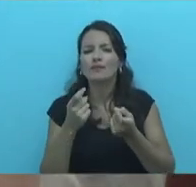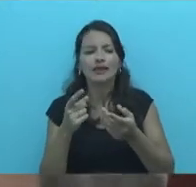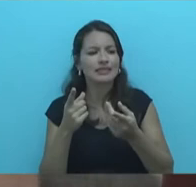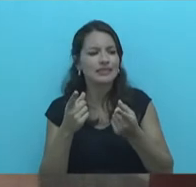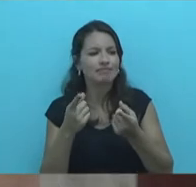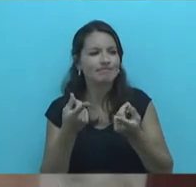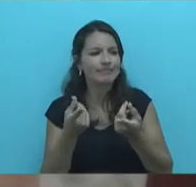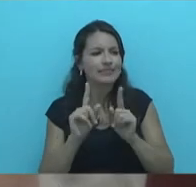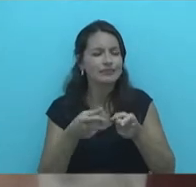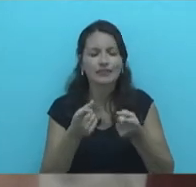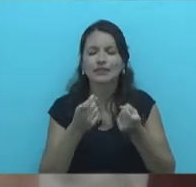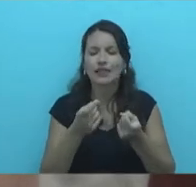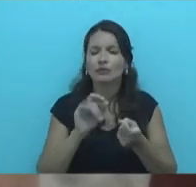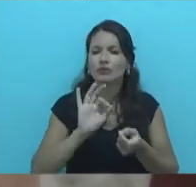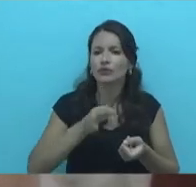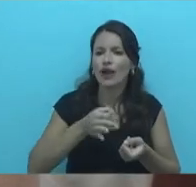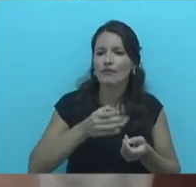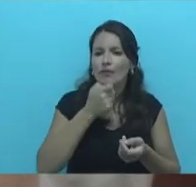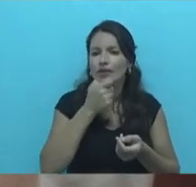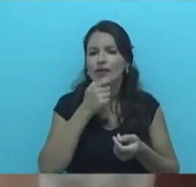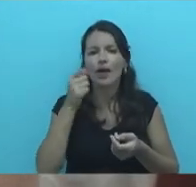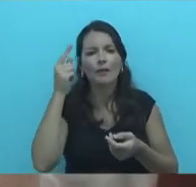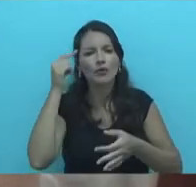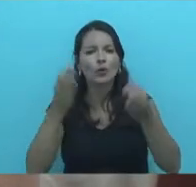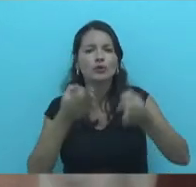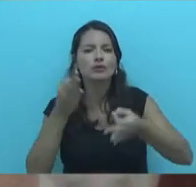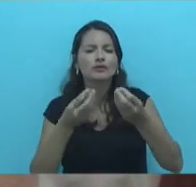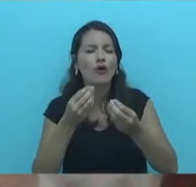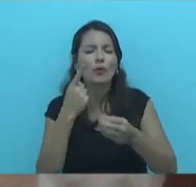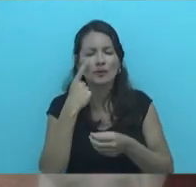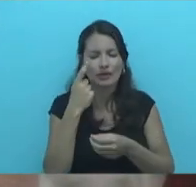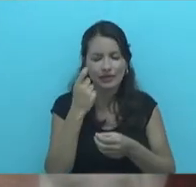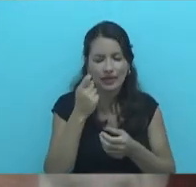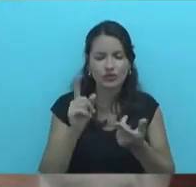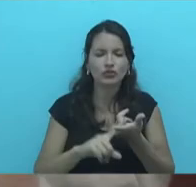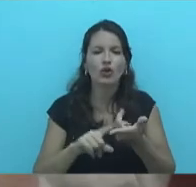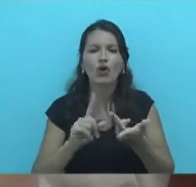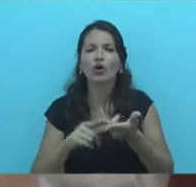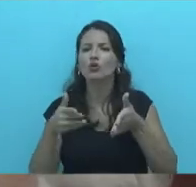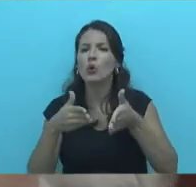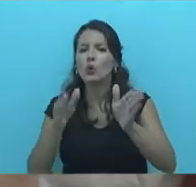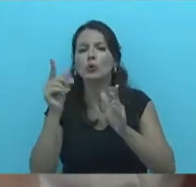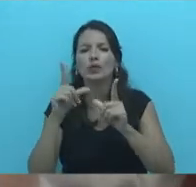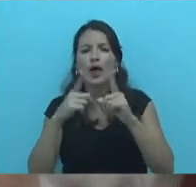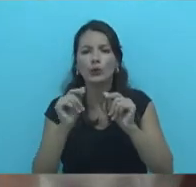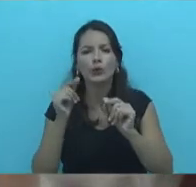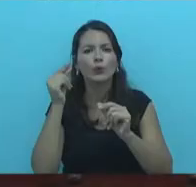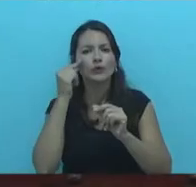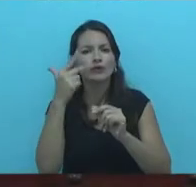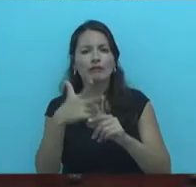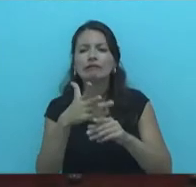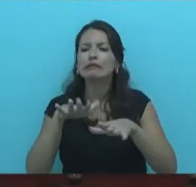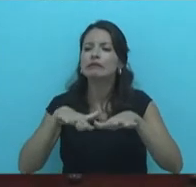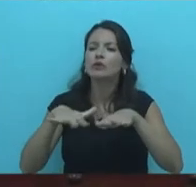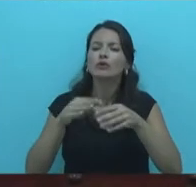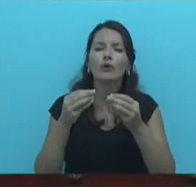estado actual del funcionamiento de la prestación en el corredor de la Ruta 33. Así que para el ingreso a este otro proyecto de comunicación. Gracias, diputado. Diputado